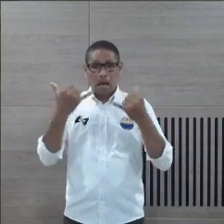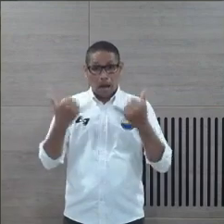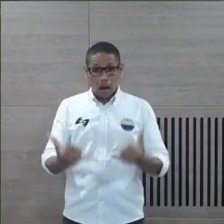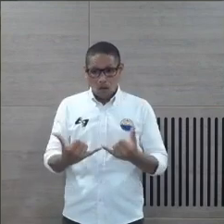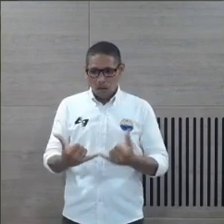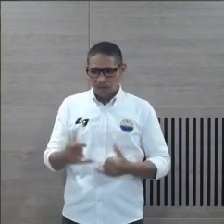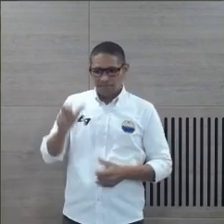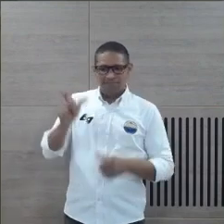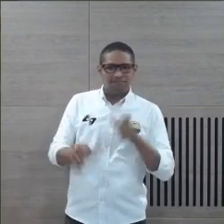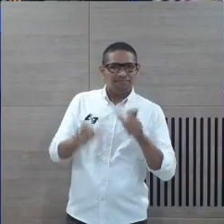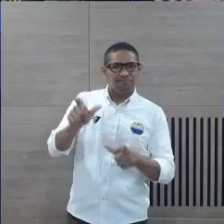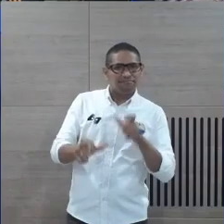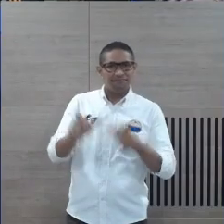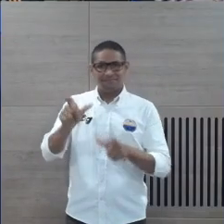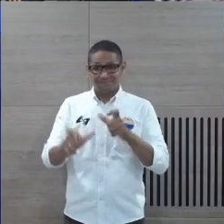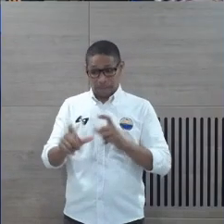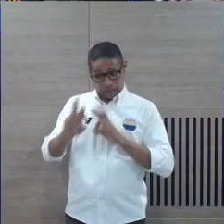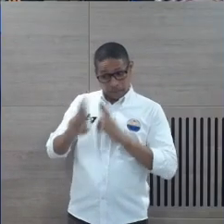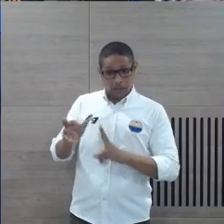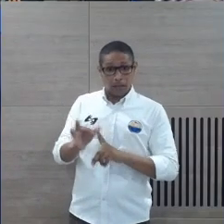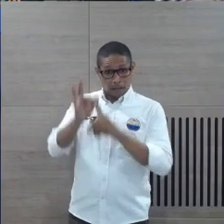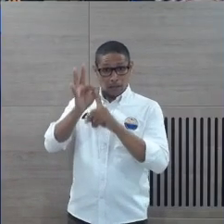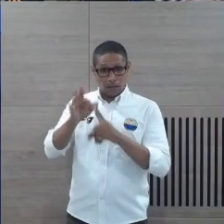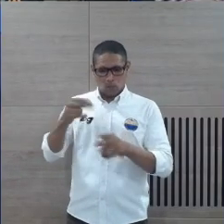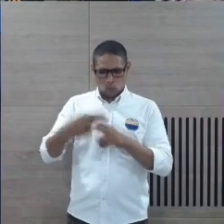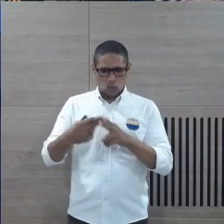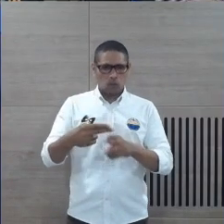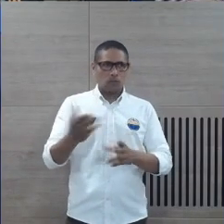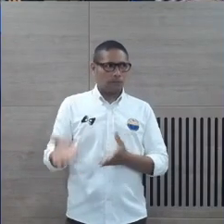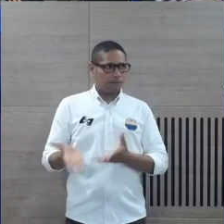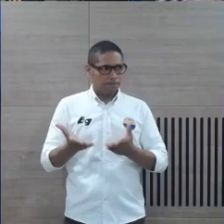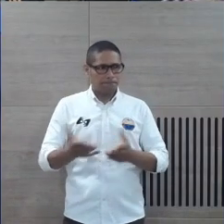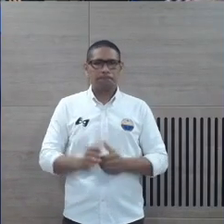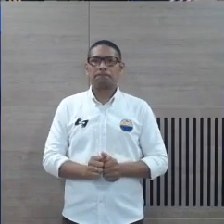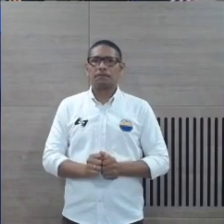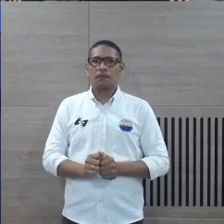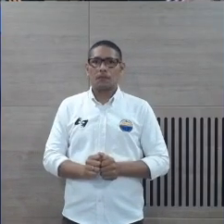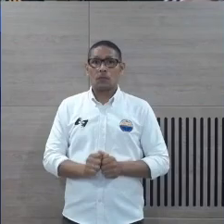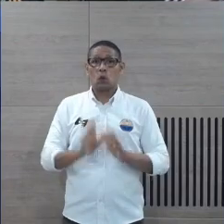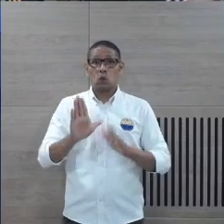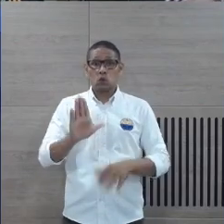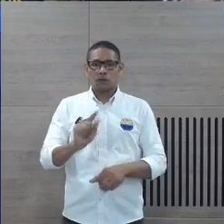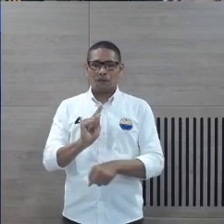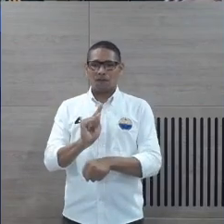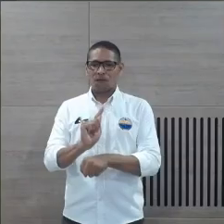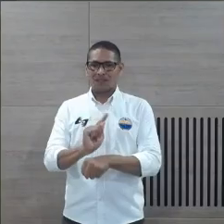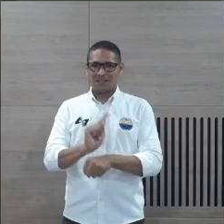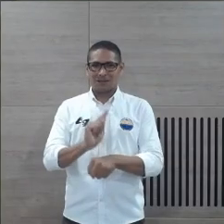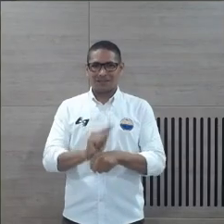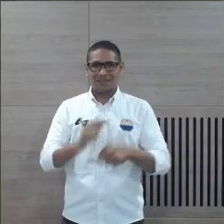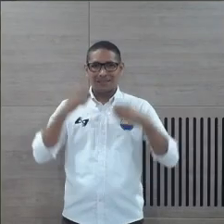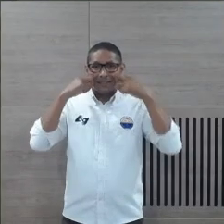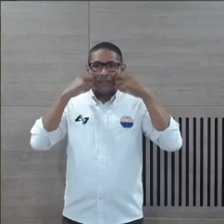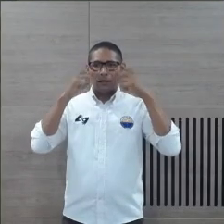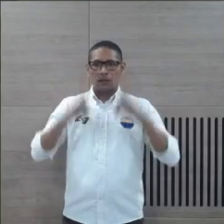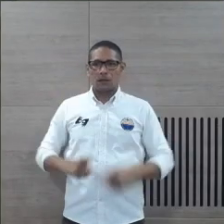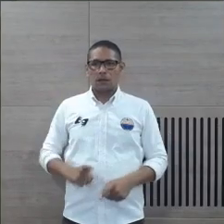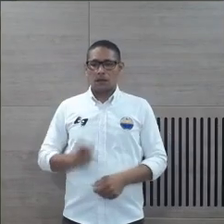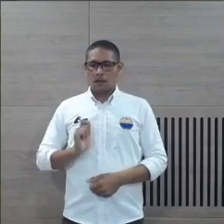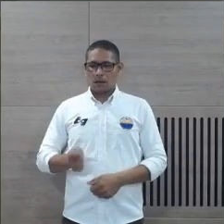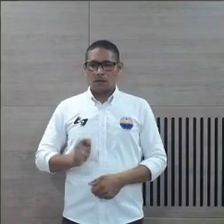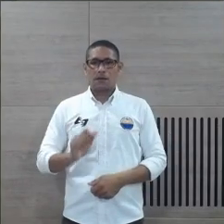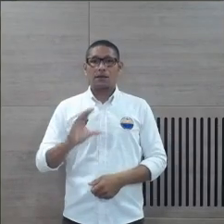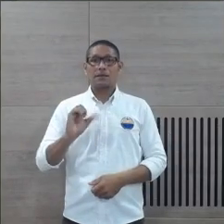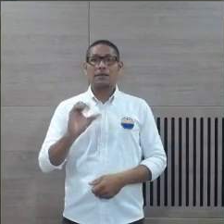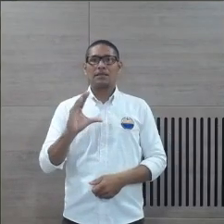de reconocimiento, Facultad de Humanidades. Abogado César Huete Ospino. María Alejandra Jiménez Pacheco.